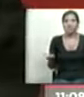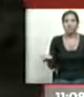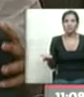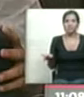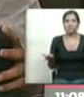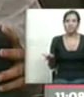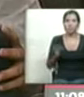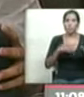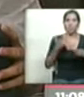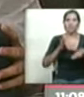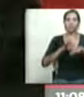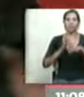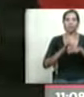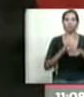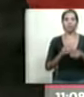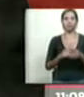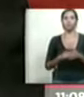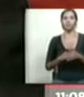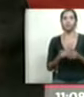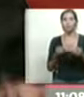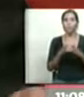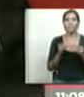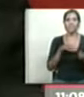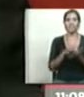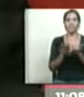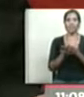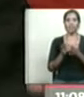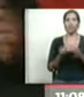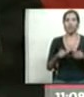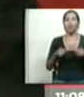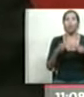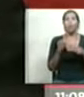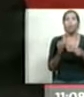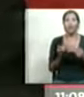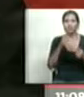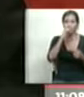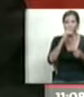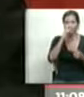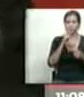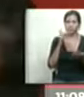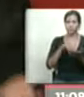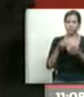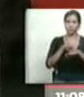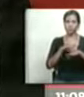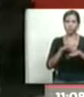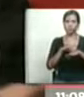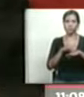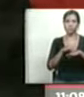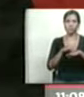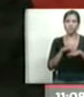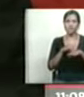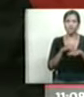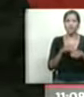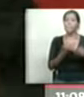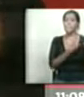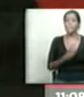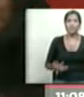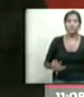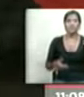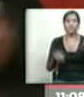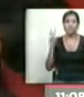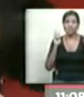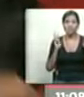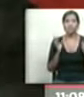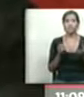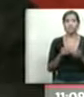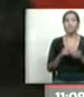pueden tocar. No, no, es que no pasa nada. Porque ¿cuántos años fue el ministro? Presidente de la principal industria. A mí no